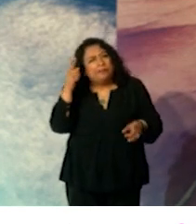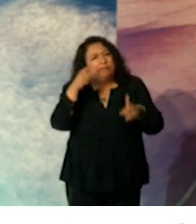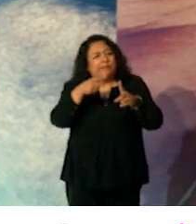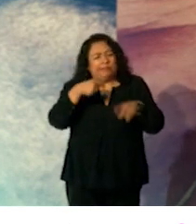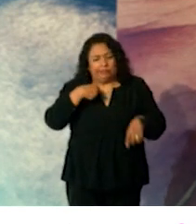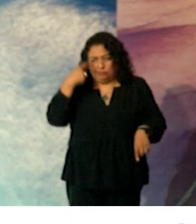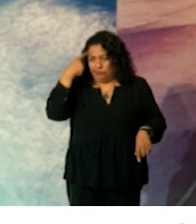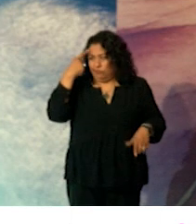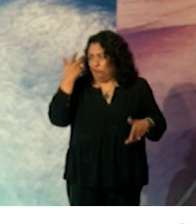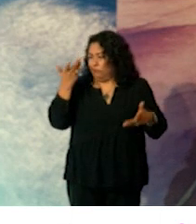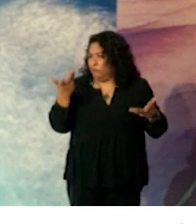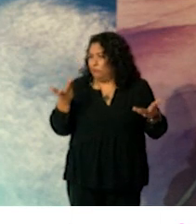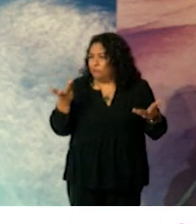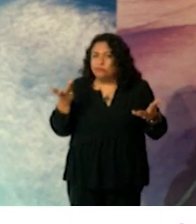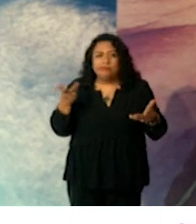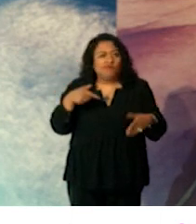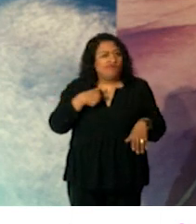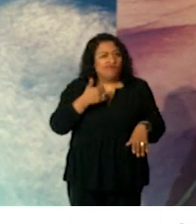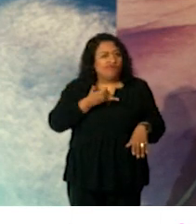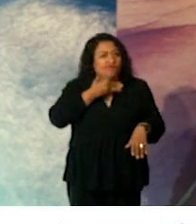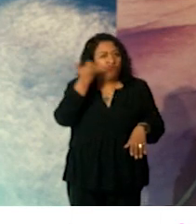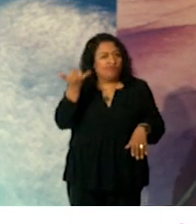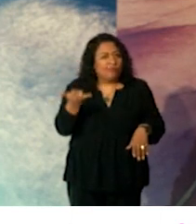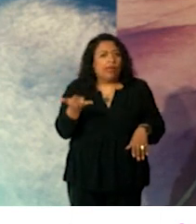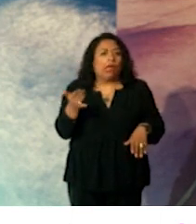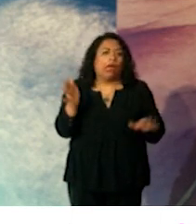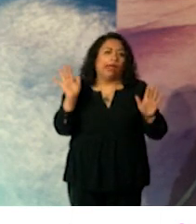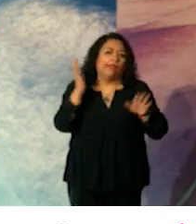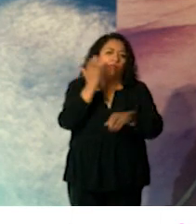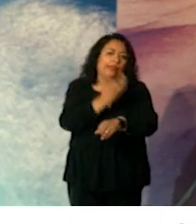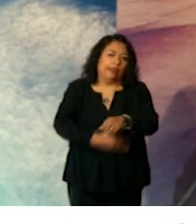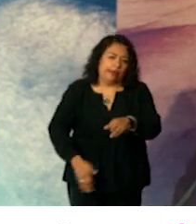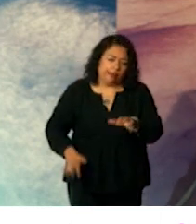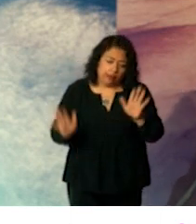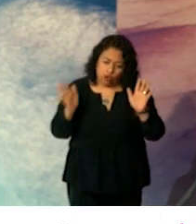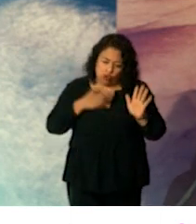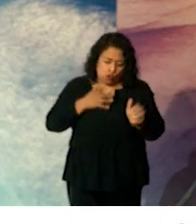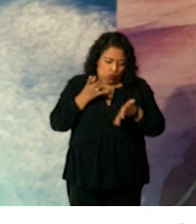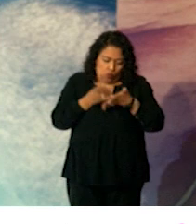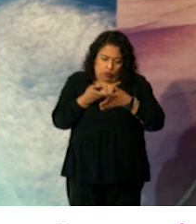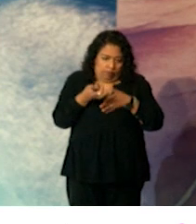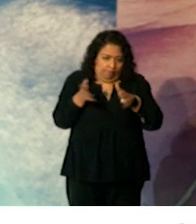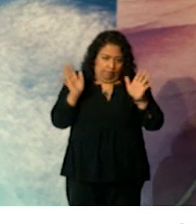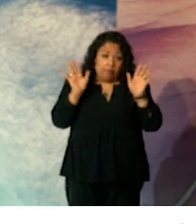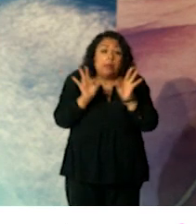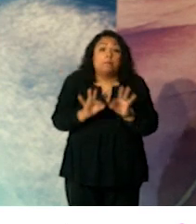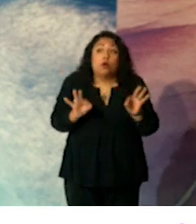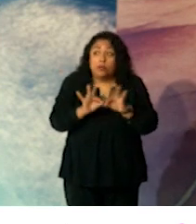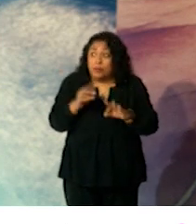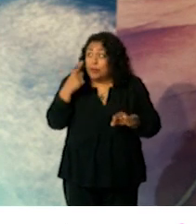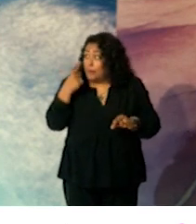decimos, híjoles, al final creo que no tenía razón, pues ahí es cuando ya es tarde. Entonces yo solo lo dejaría ahí. Creo que es importante ver